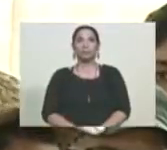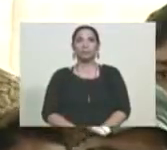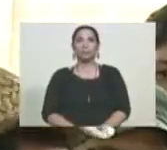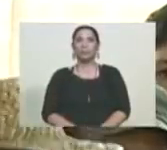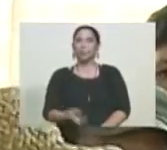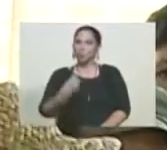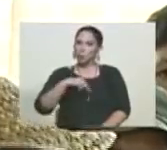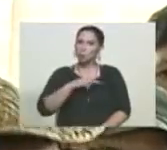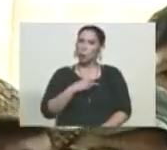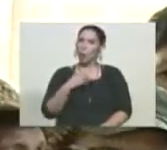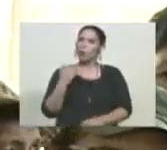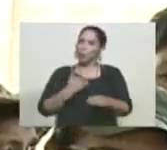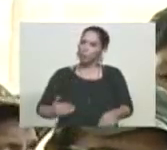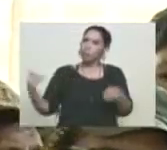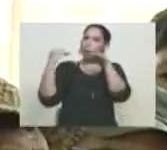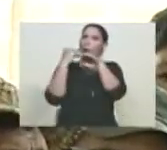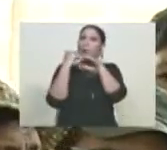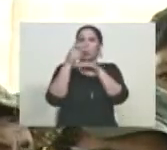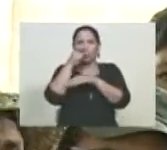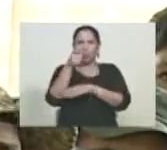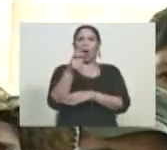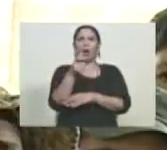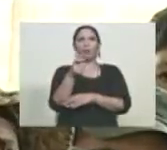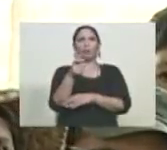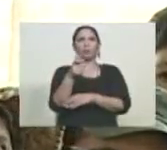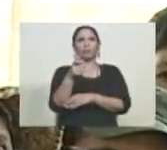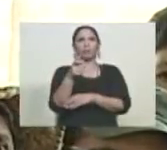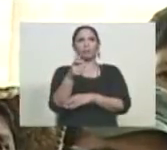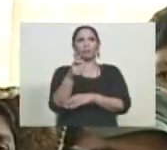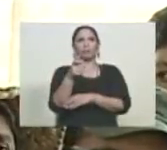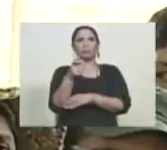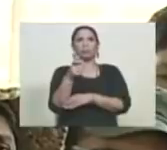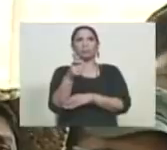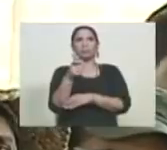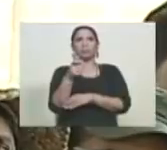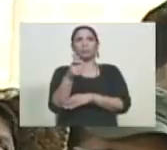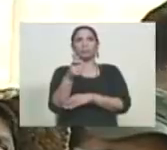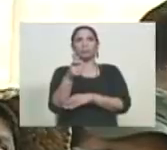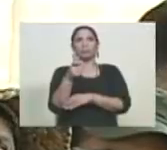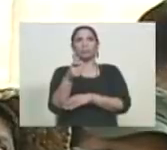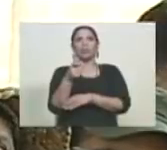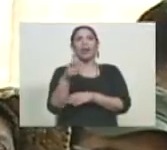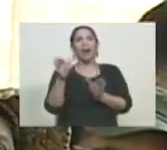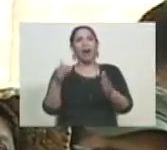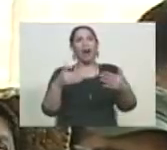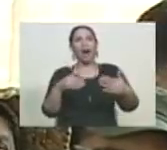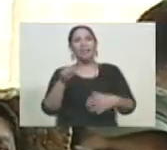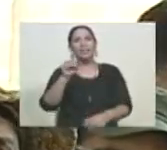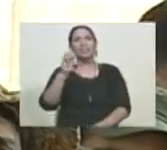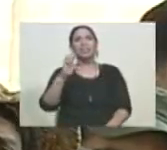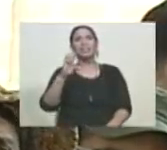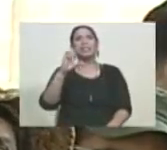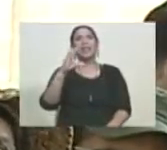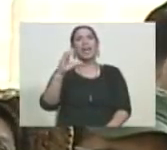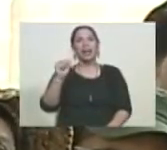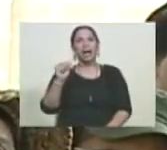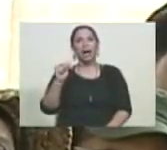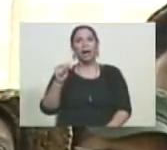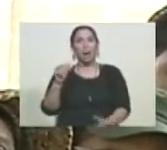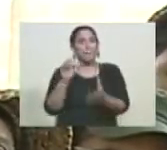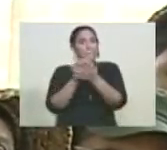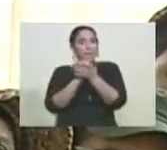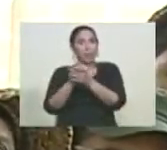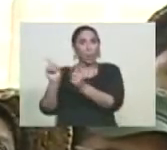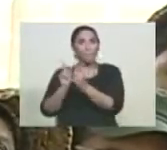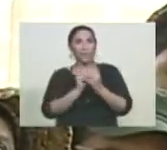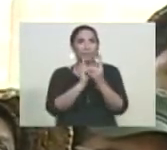pueblo con usted, un pueblo restriado. En el caso de Caja Seca, tenemos compañeros perseguidos.